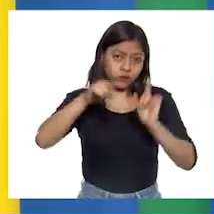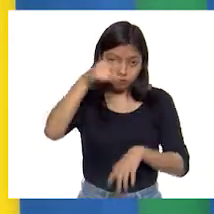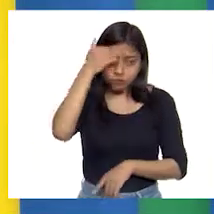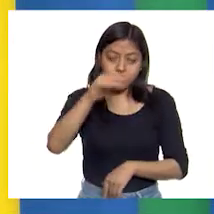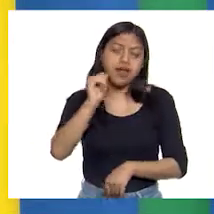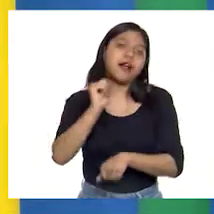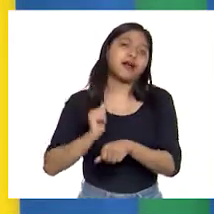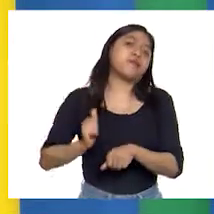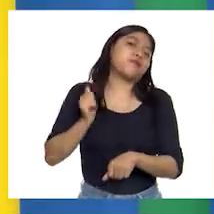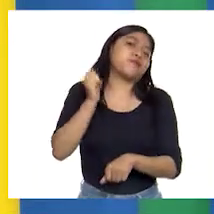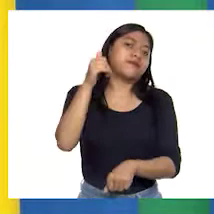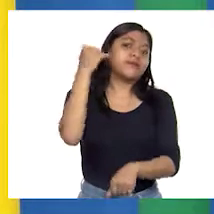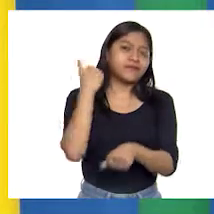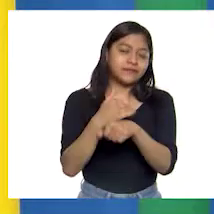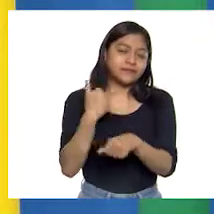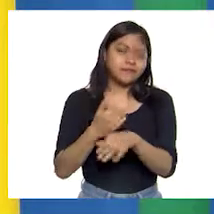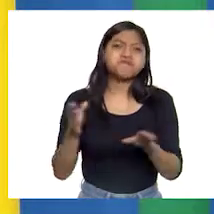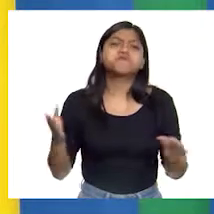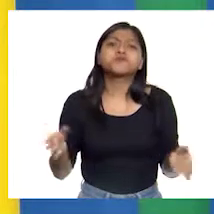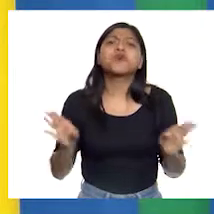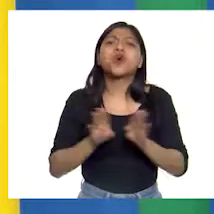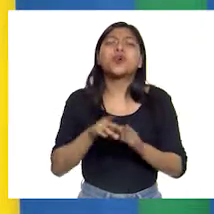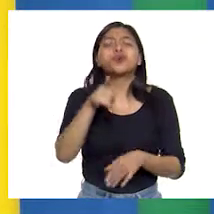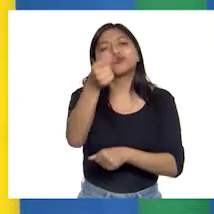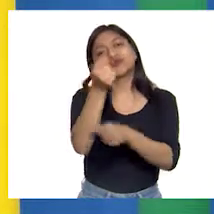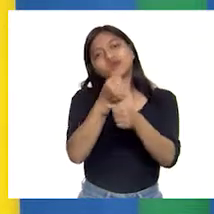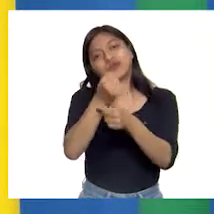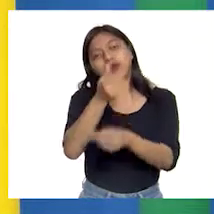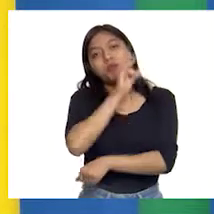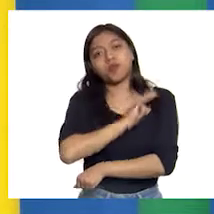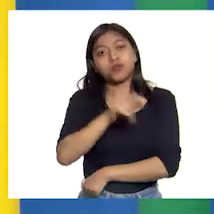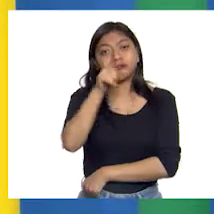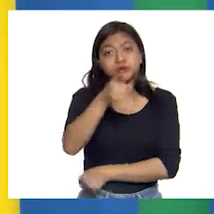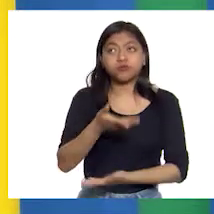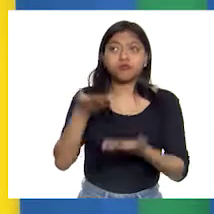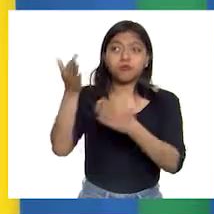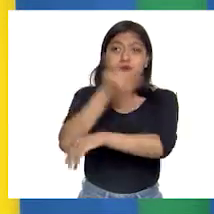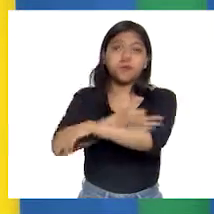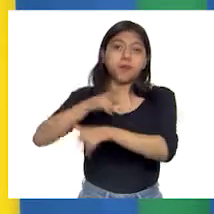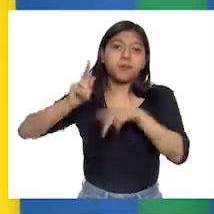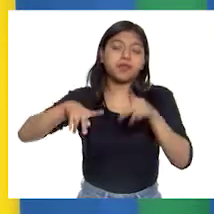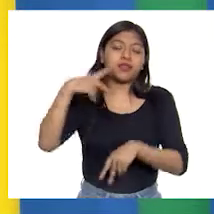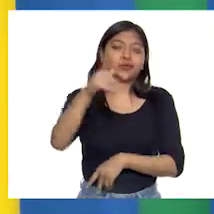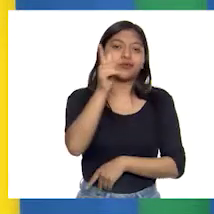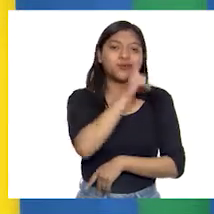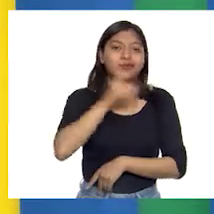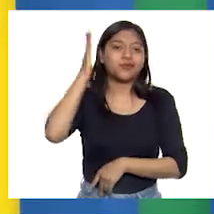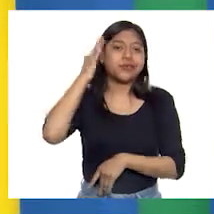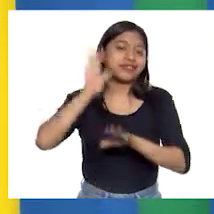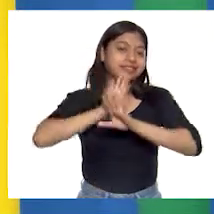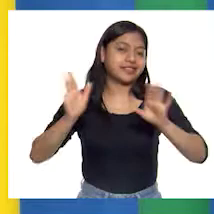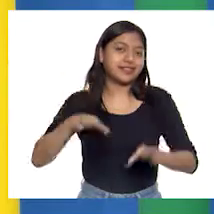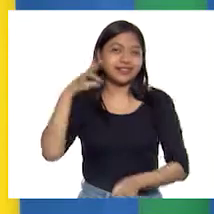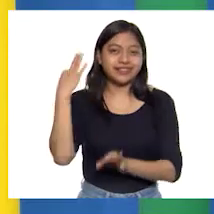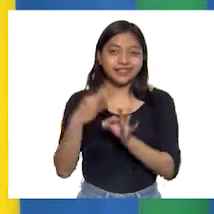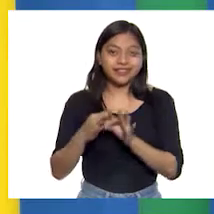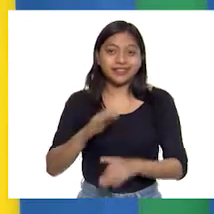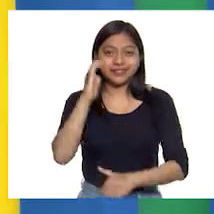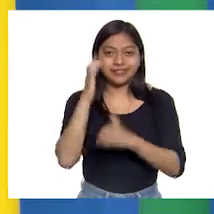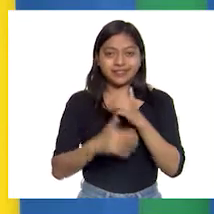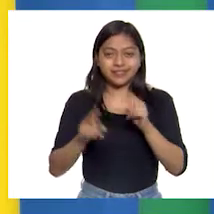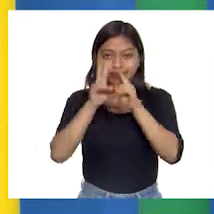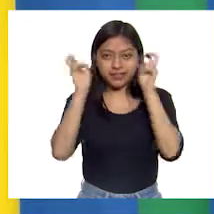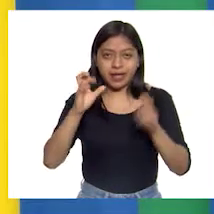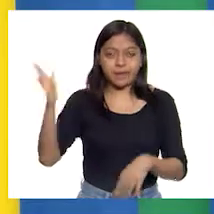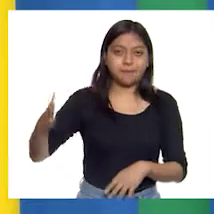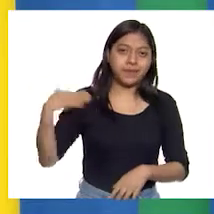lengua indígena, aprovecha también este momento para practicarla y platica con tu familia en tu lengua materna. Por hoy hemos